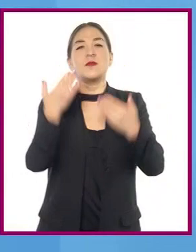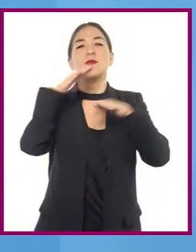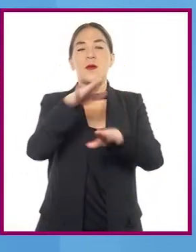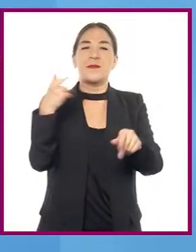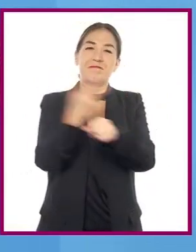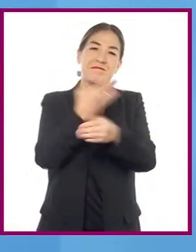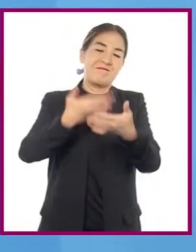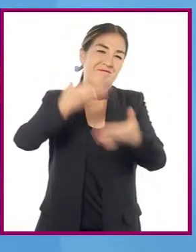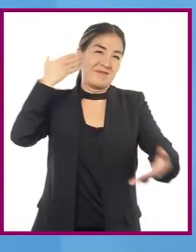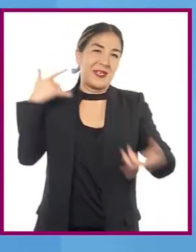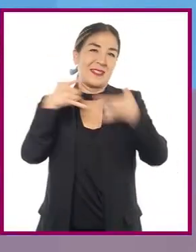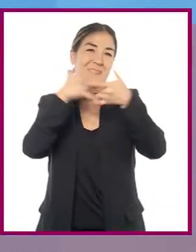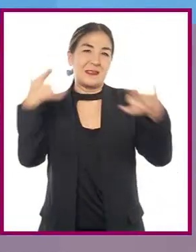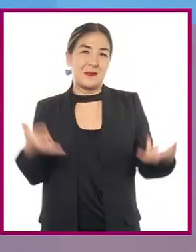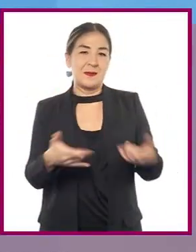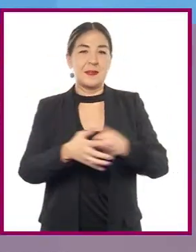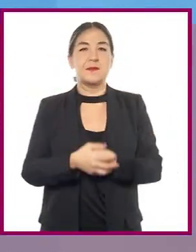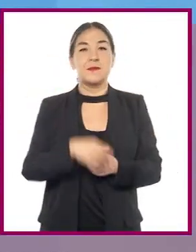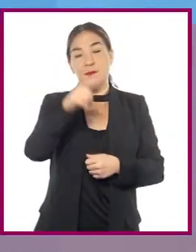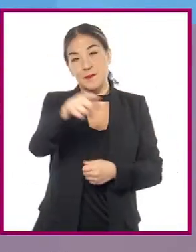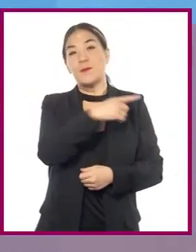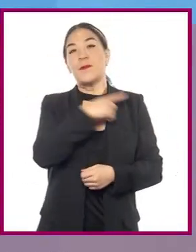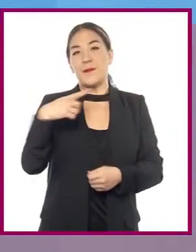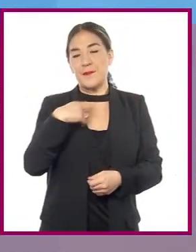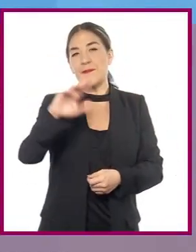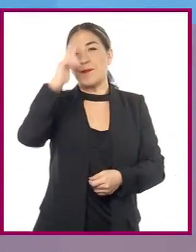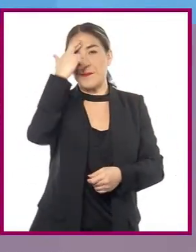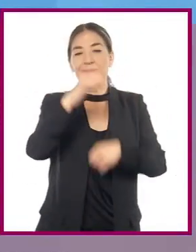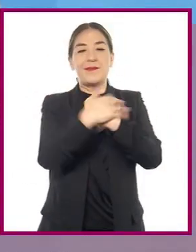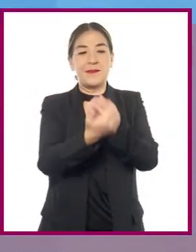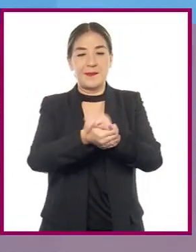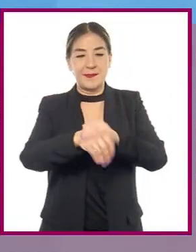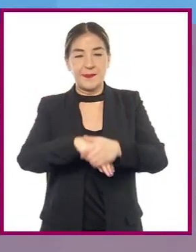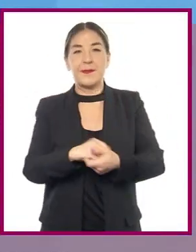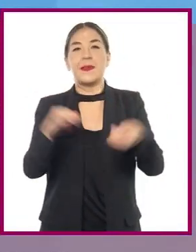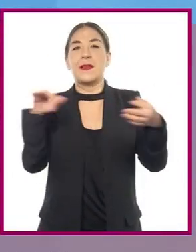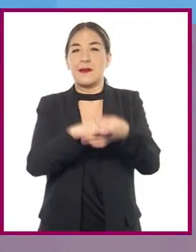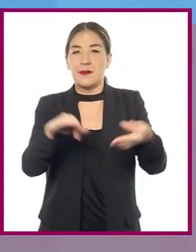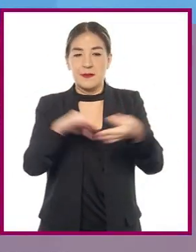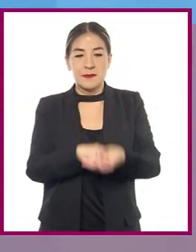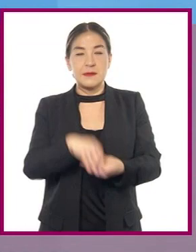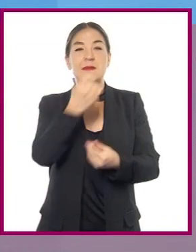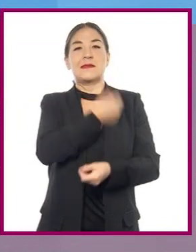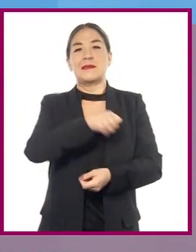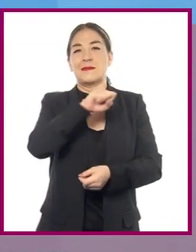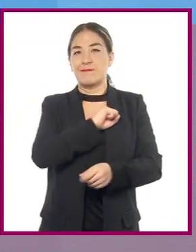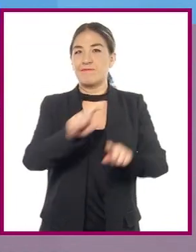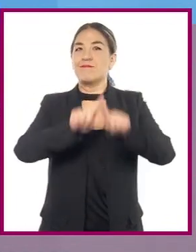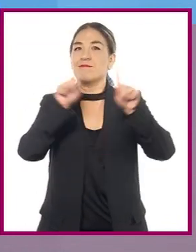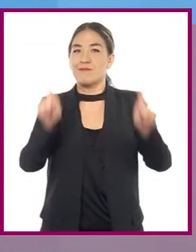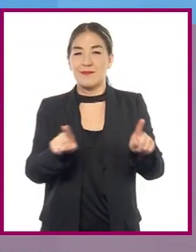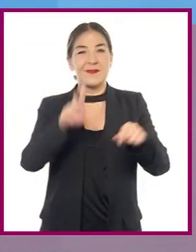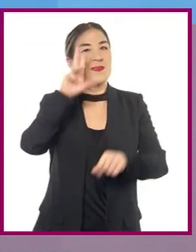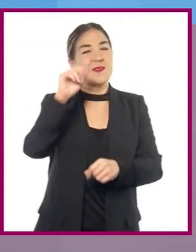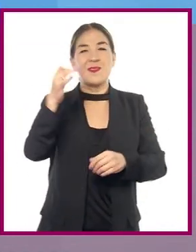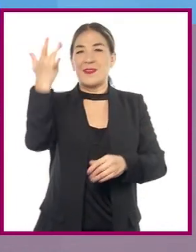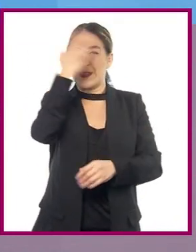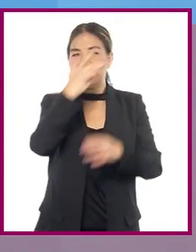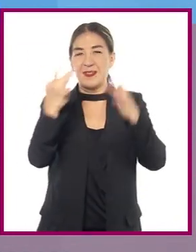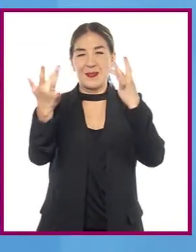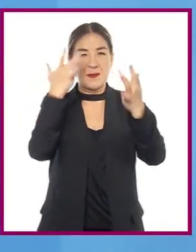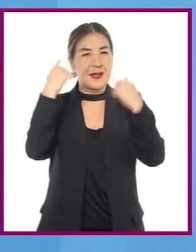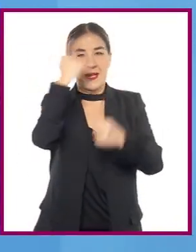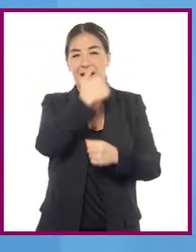pasado. Recuerden lavarse las manos continuamente, mantener la sana distancia, no tocarse el rostro